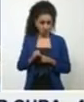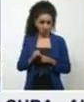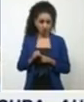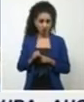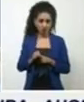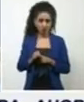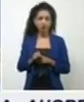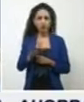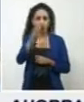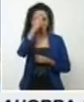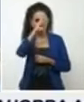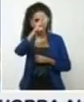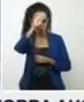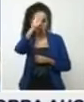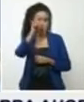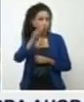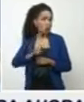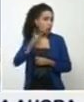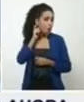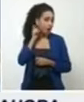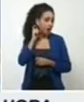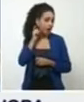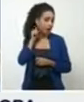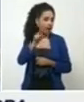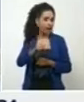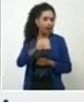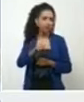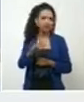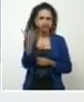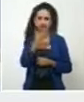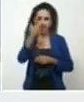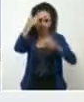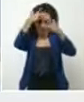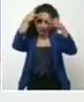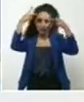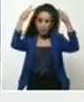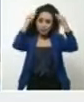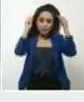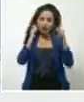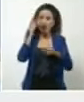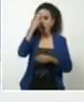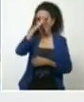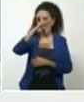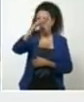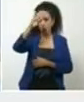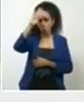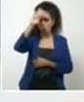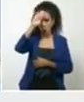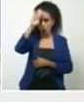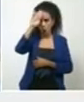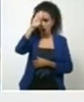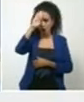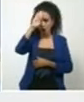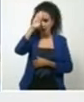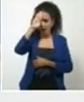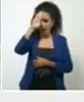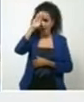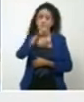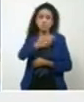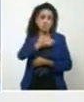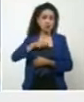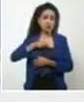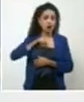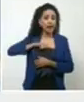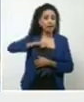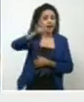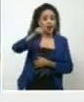es una enfermera de cubana que se encontraba en misión en el exterior, que regresó